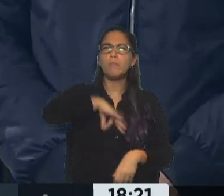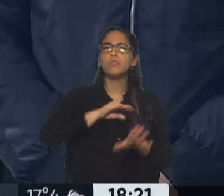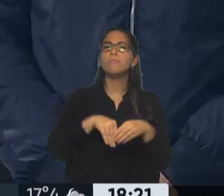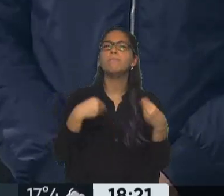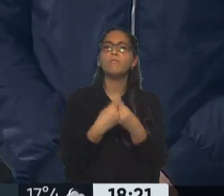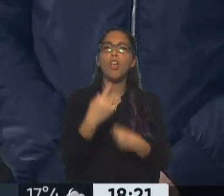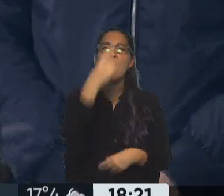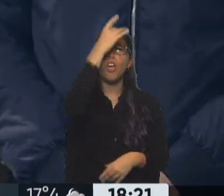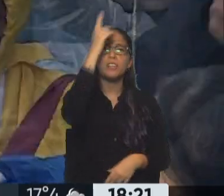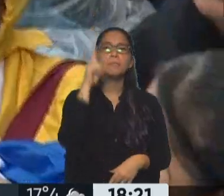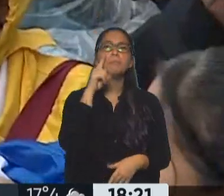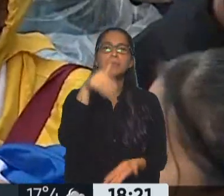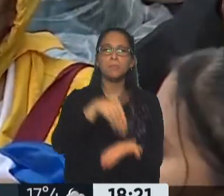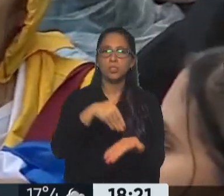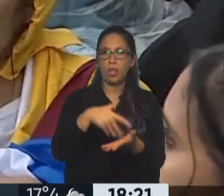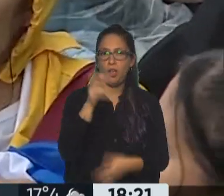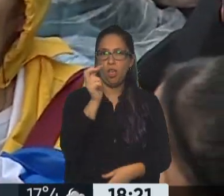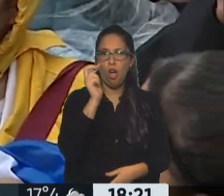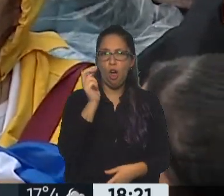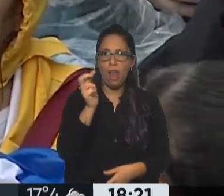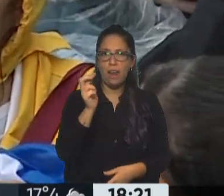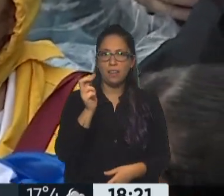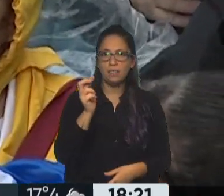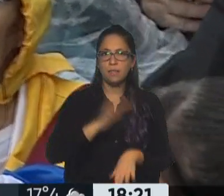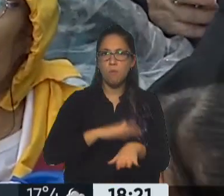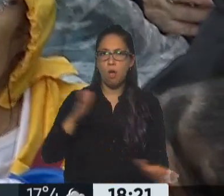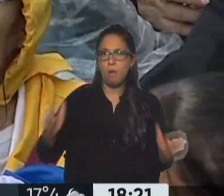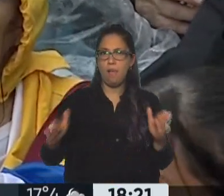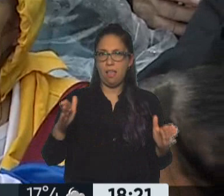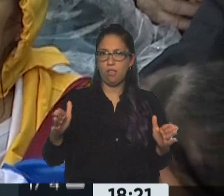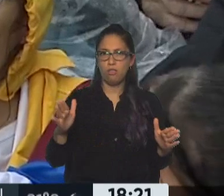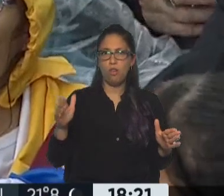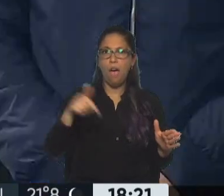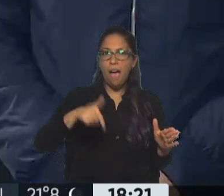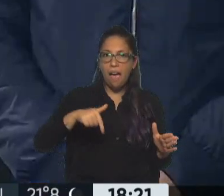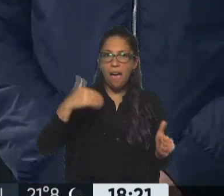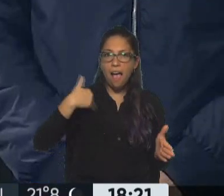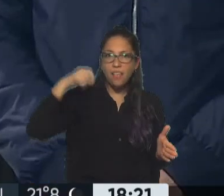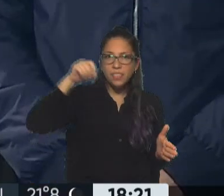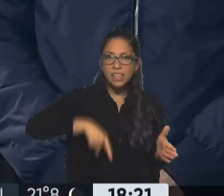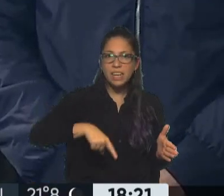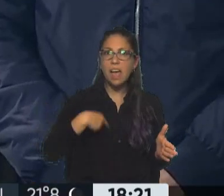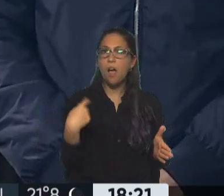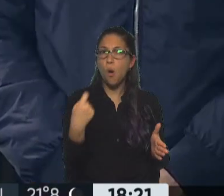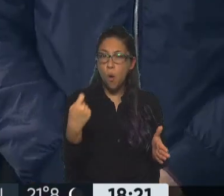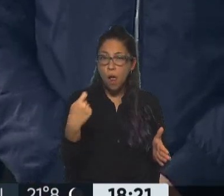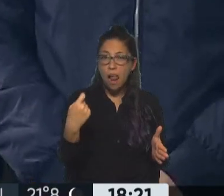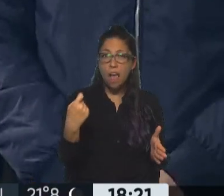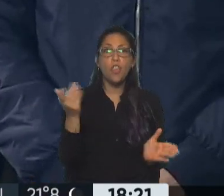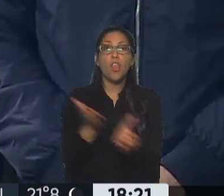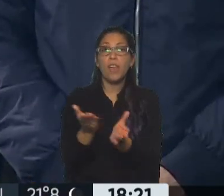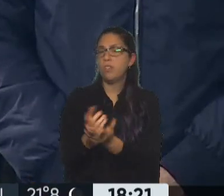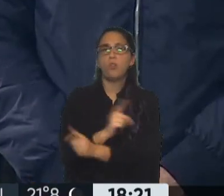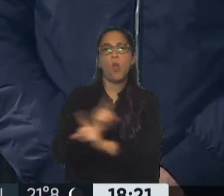12.000 millones de dólares durante los años en que en este país jubilarse no era un